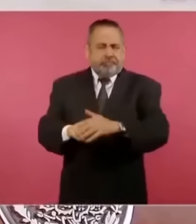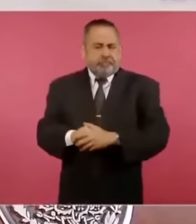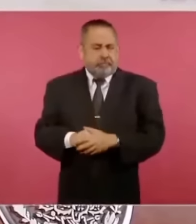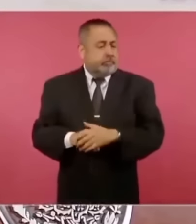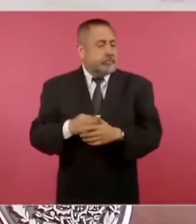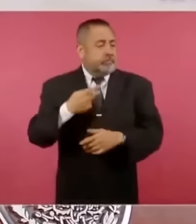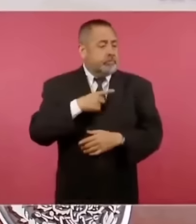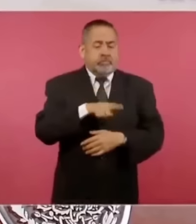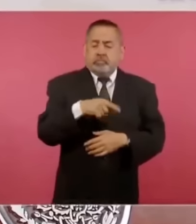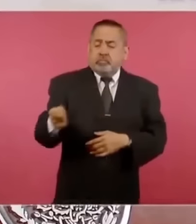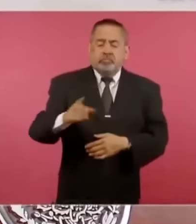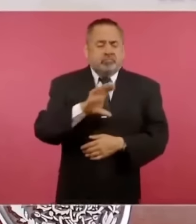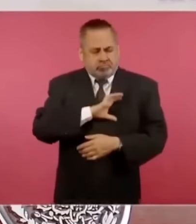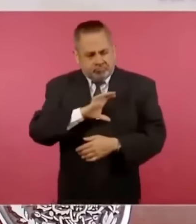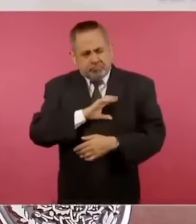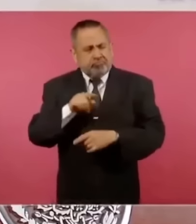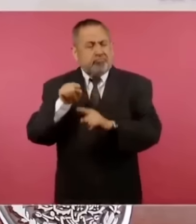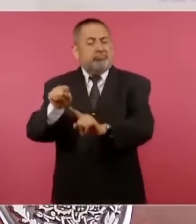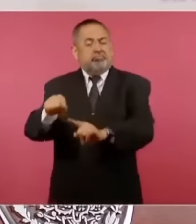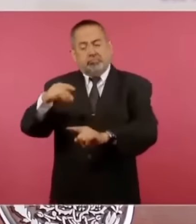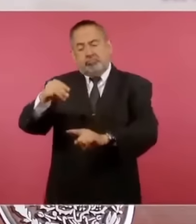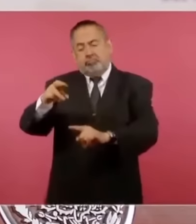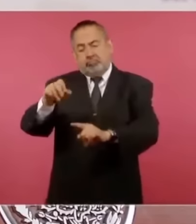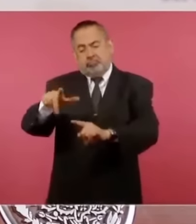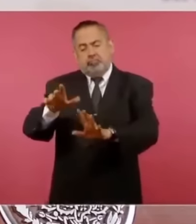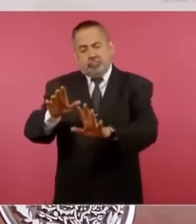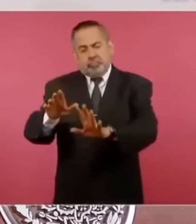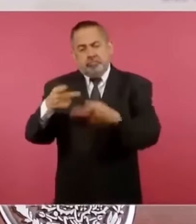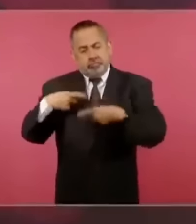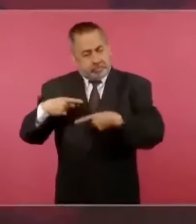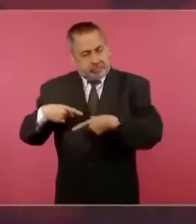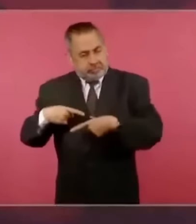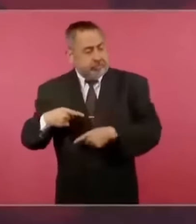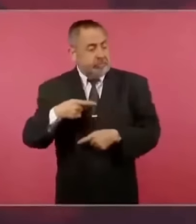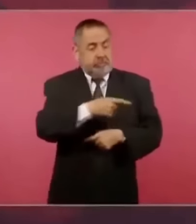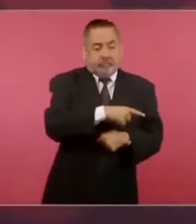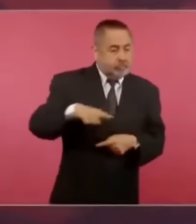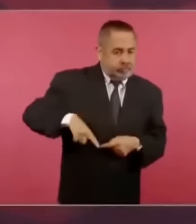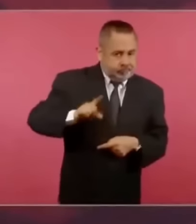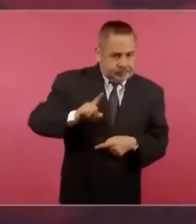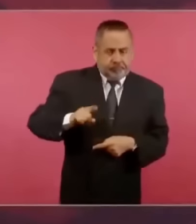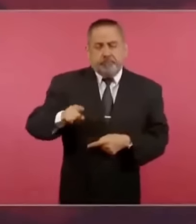la gente. Tan es así que cuando